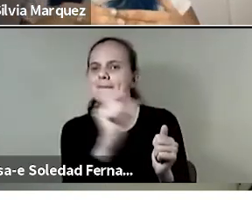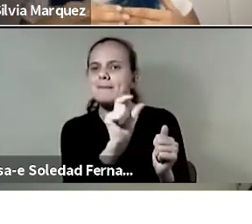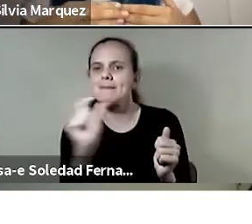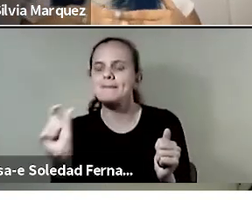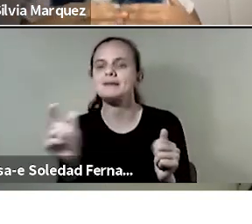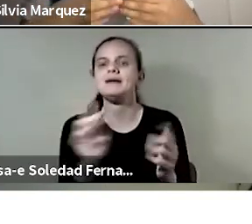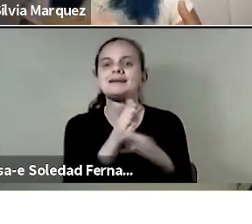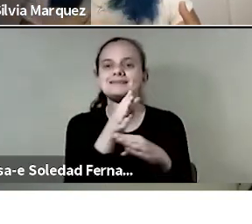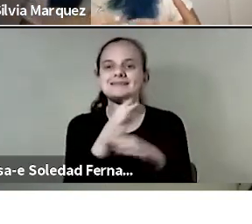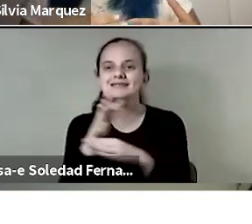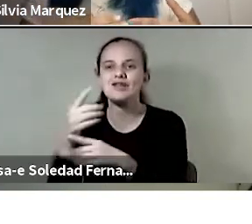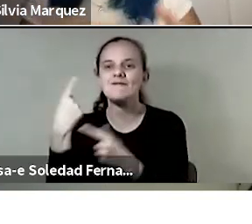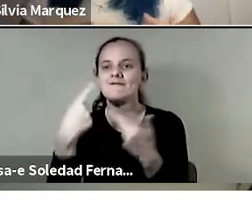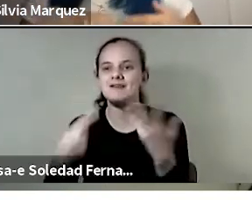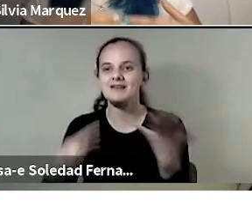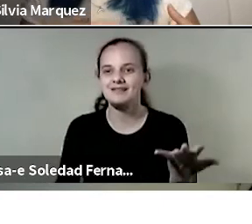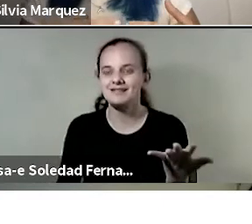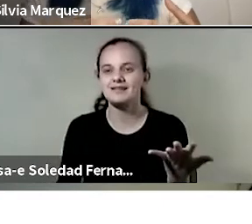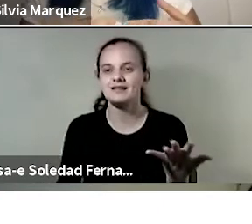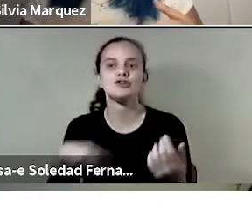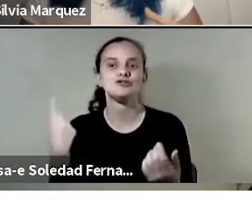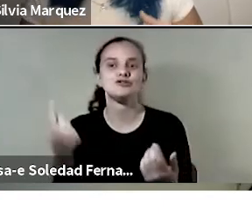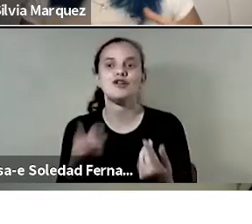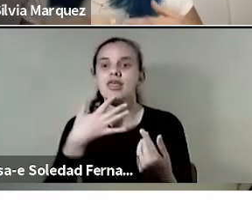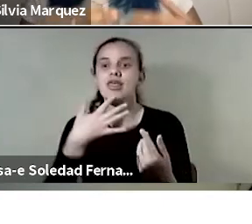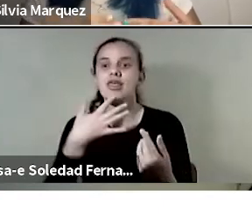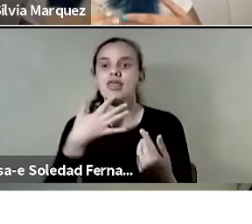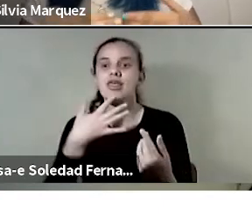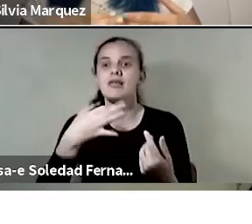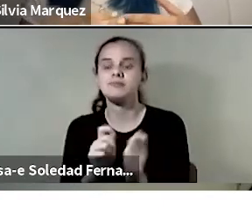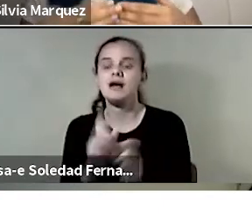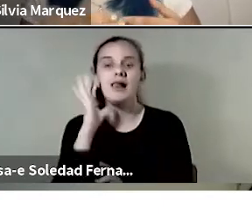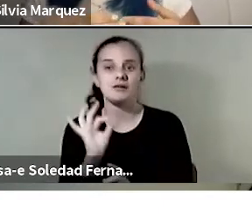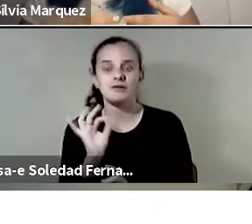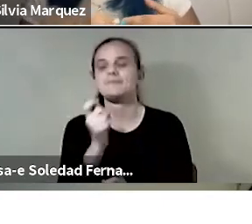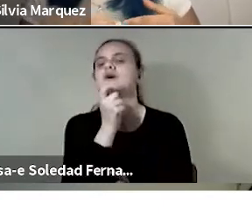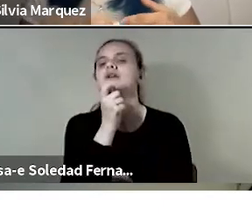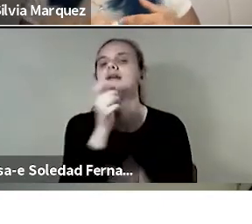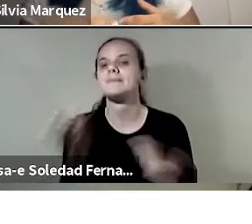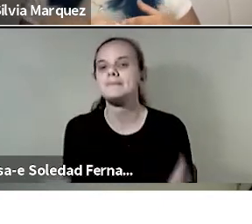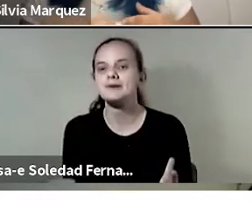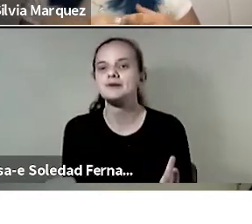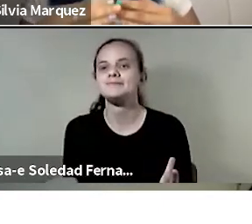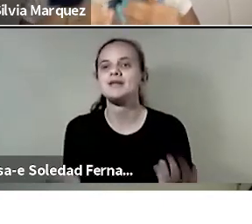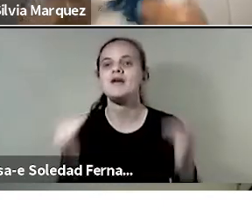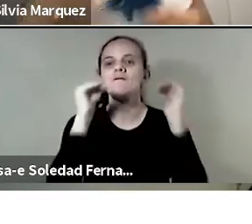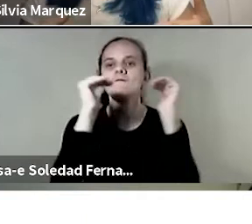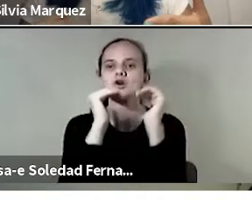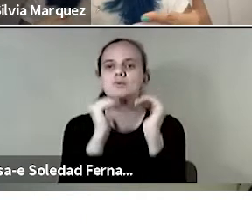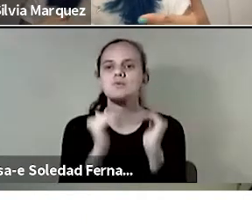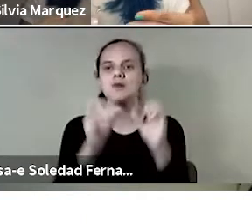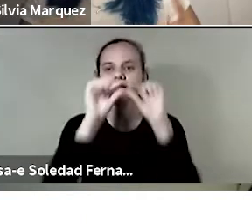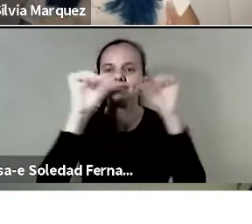que sea mucho más simple, mucho más rápido, ¿sí? El acceso hacia los lugares donde nosotros tenemos que